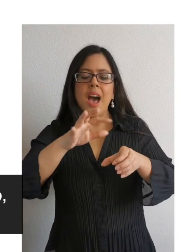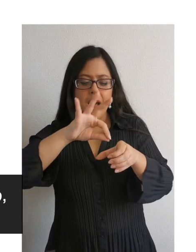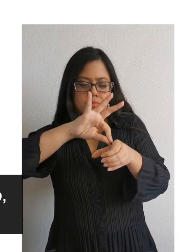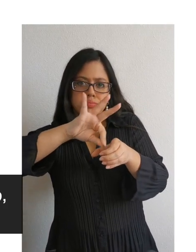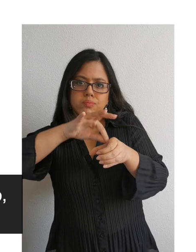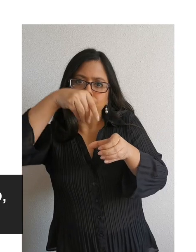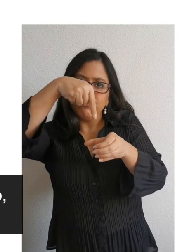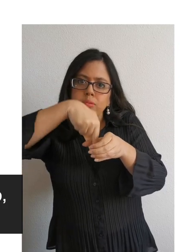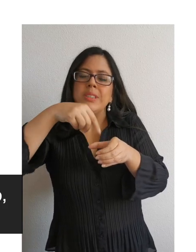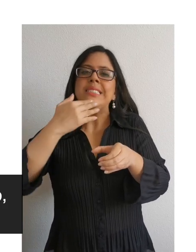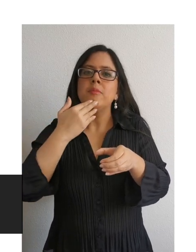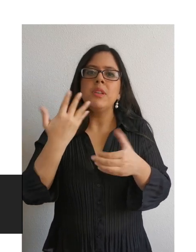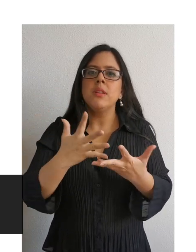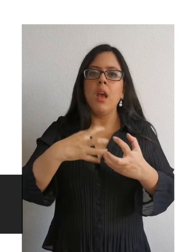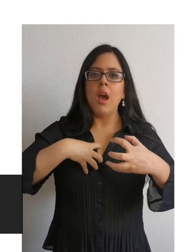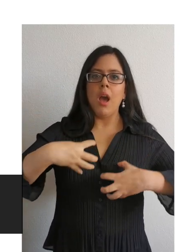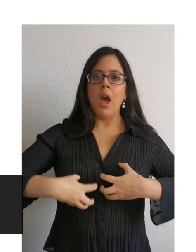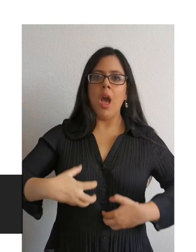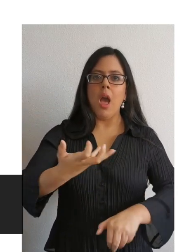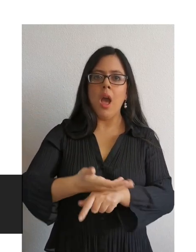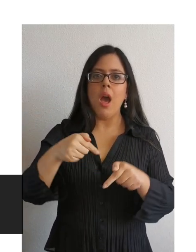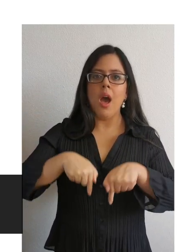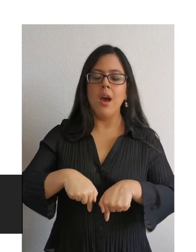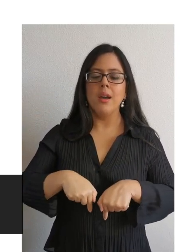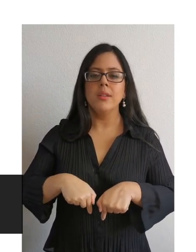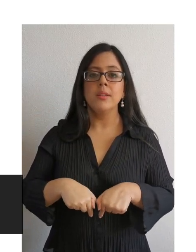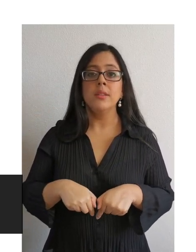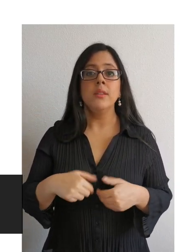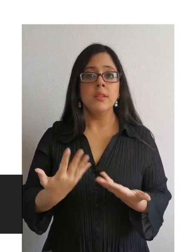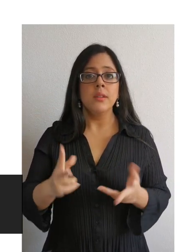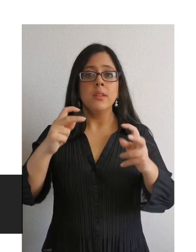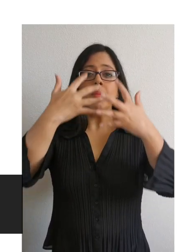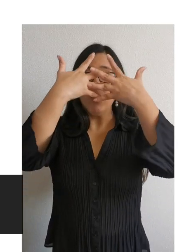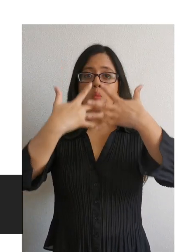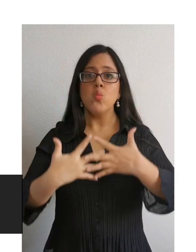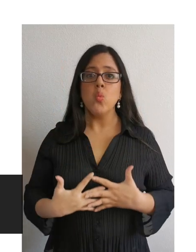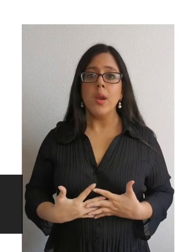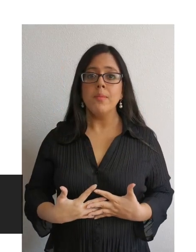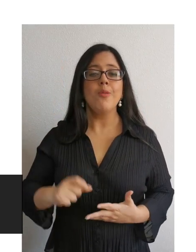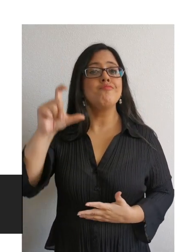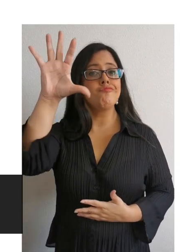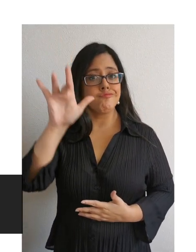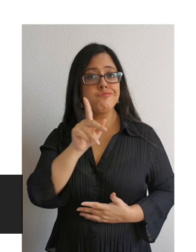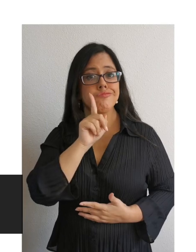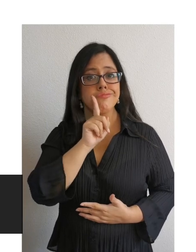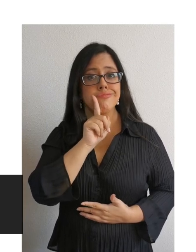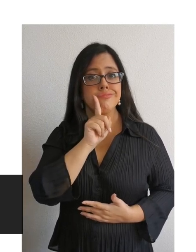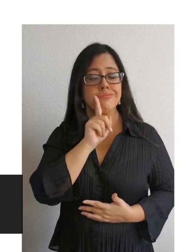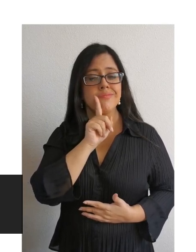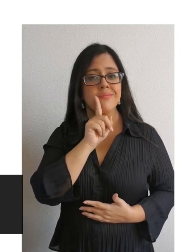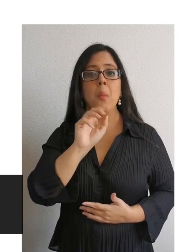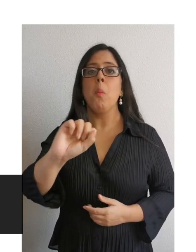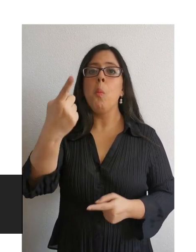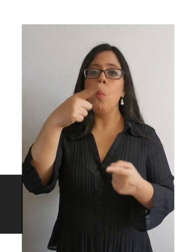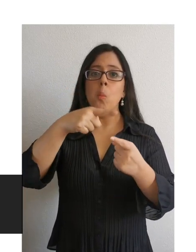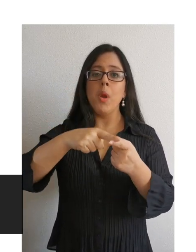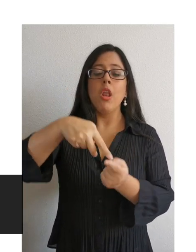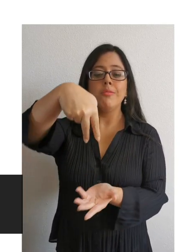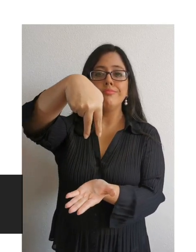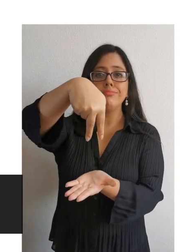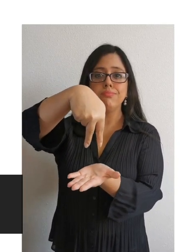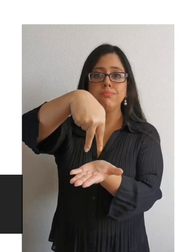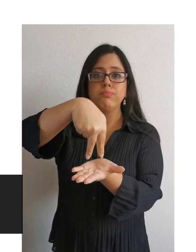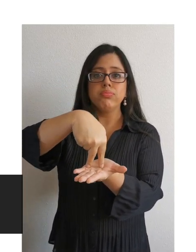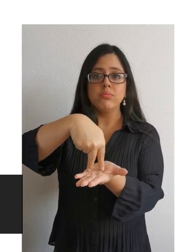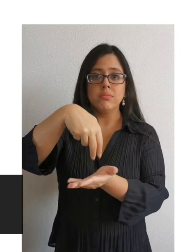cavidades y las distintas estructuras que forman parte de él. La posición anatómica posee las siguientes características. En primer lugar, estar